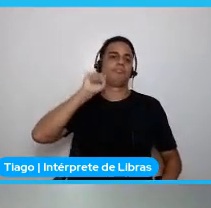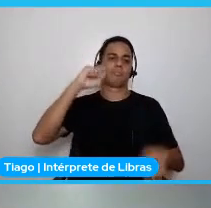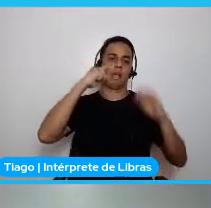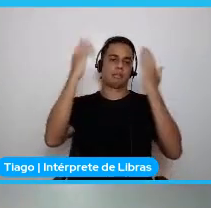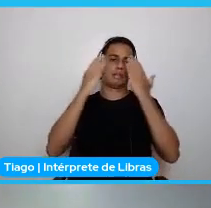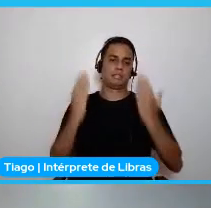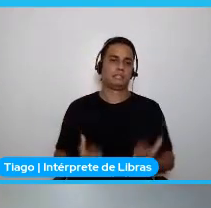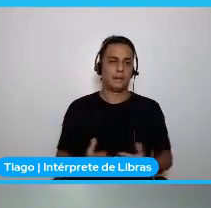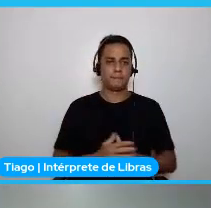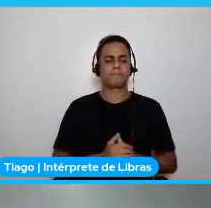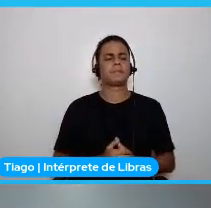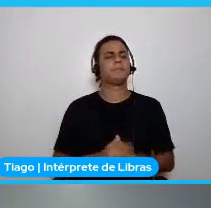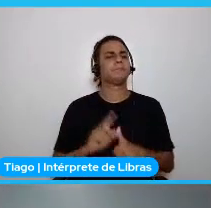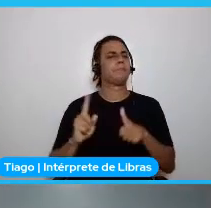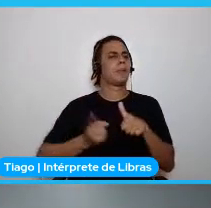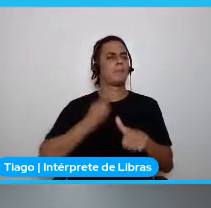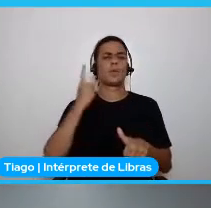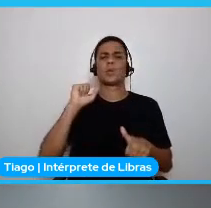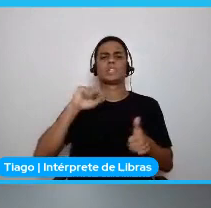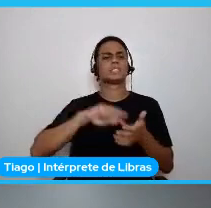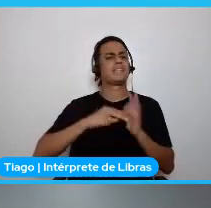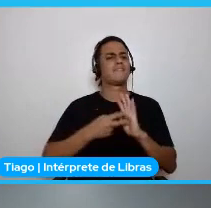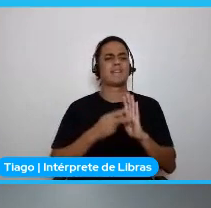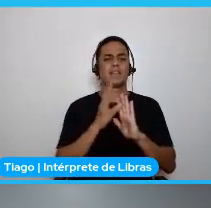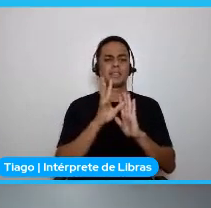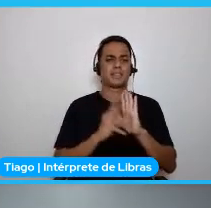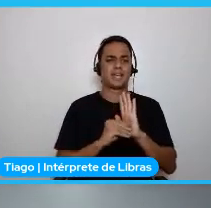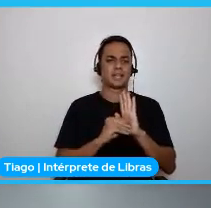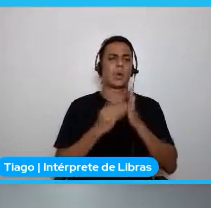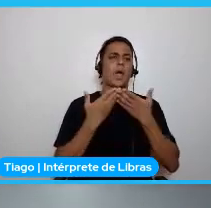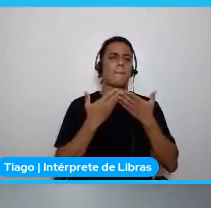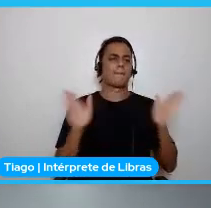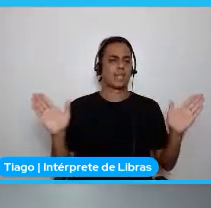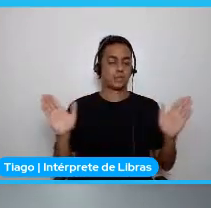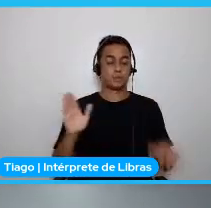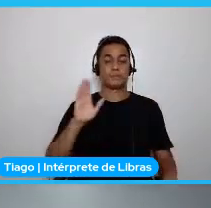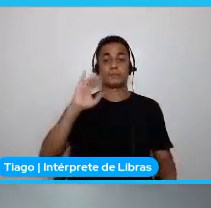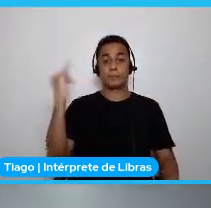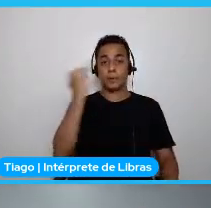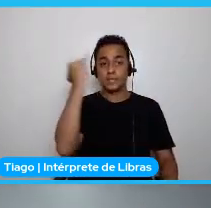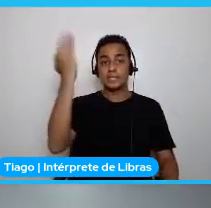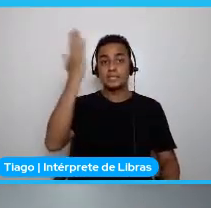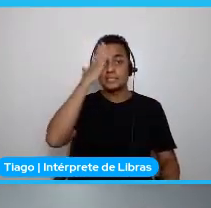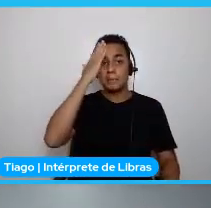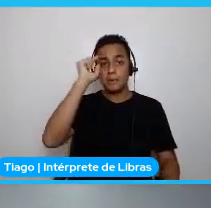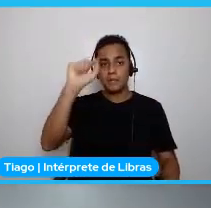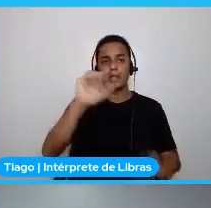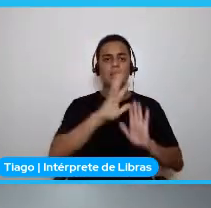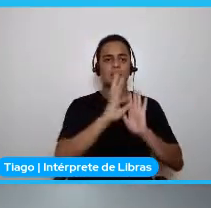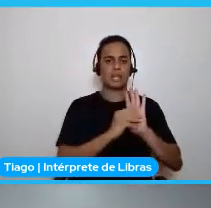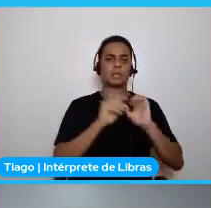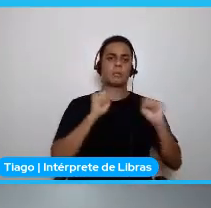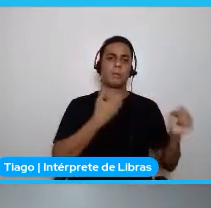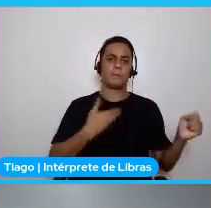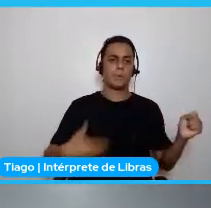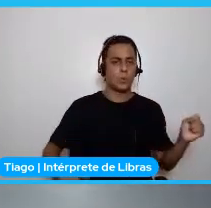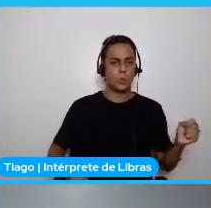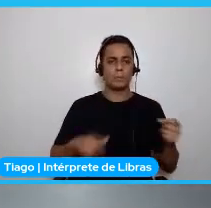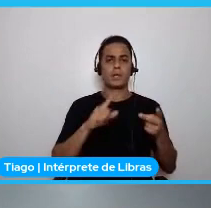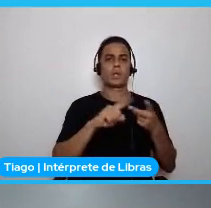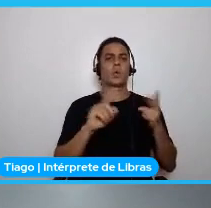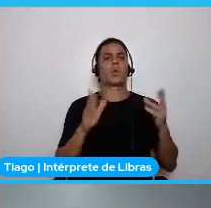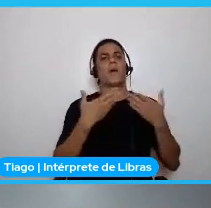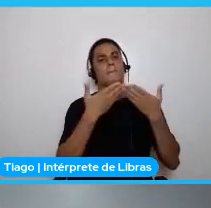Entonces, ¿qué son datos abiertos? ¿Qué son datos abiertos? Primero, tengamos claro que los datos pueden ser públicos, abiertos o atribuidos, ¿no?